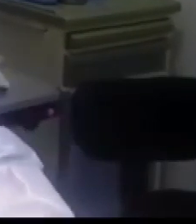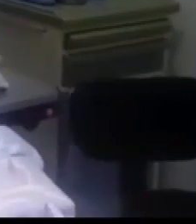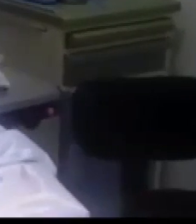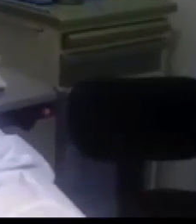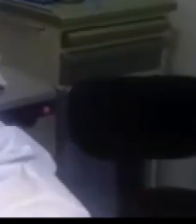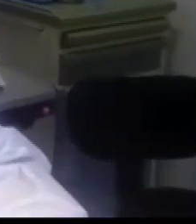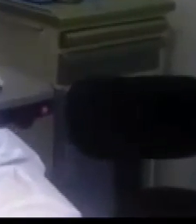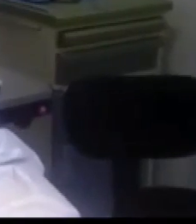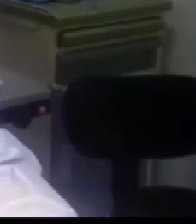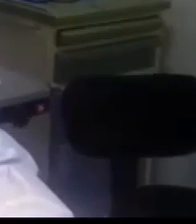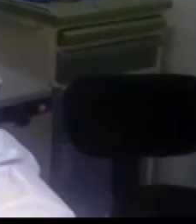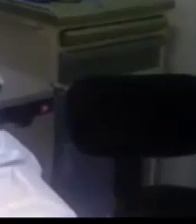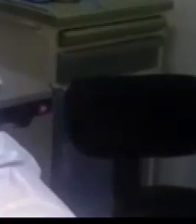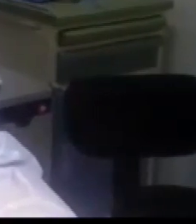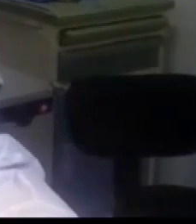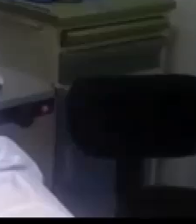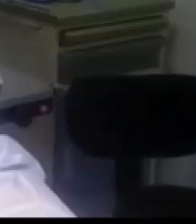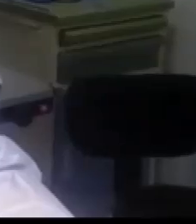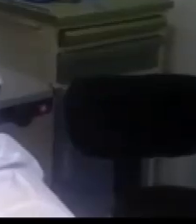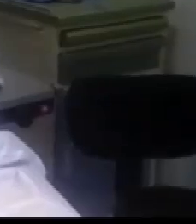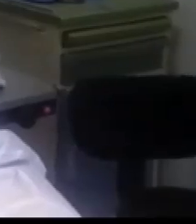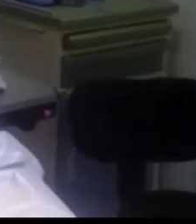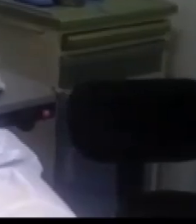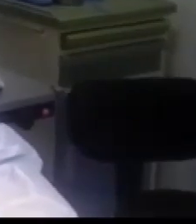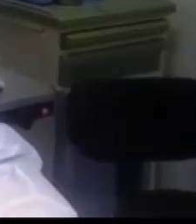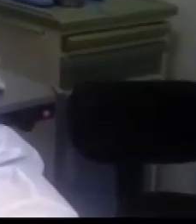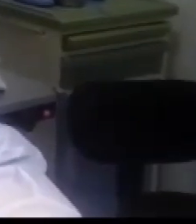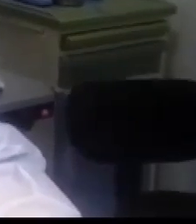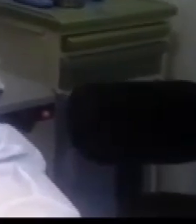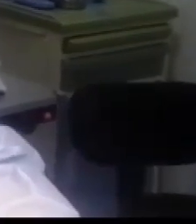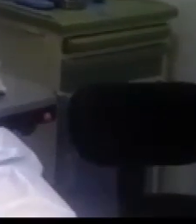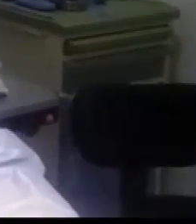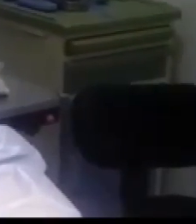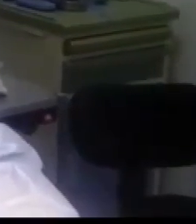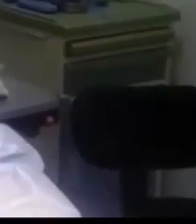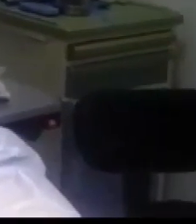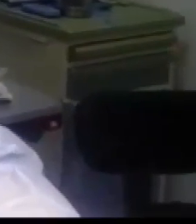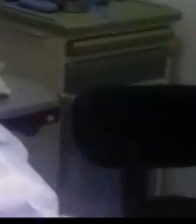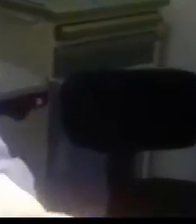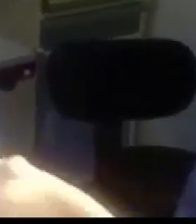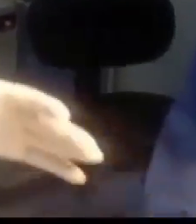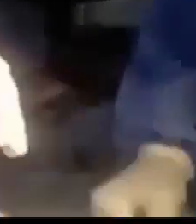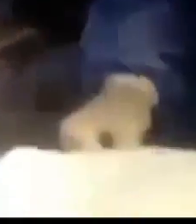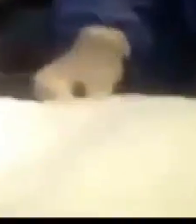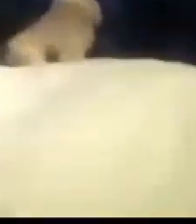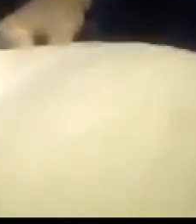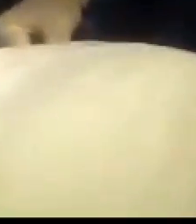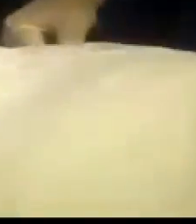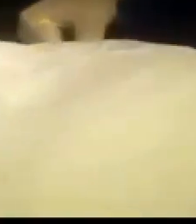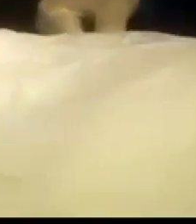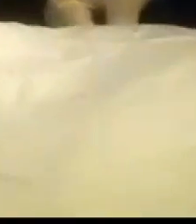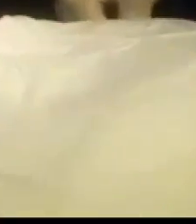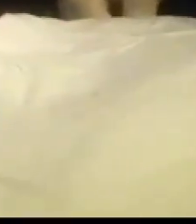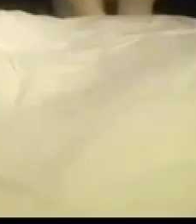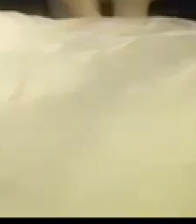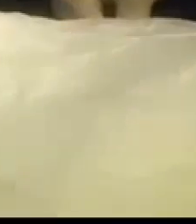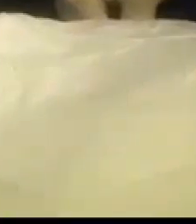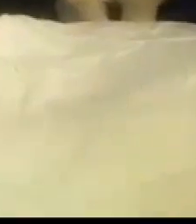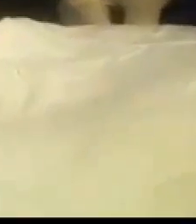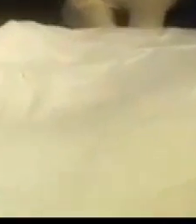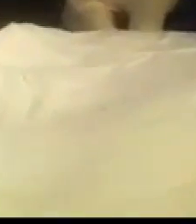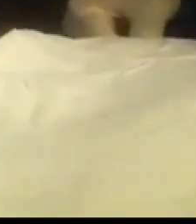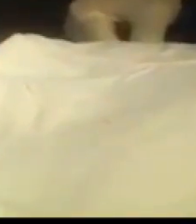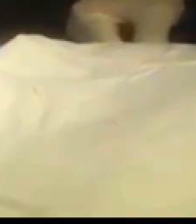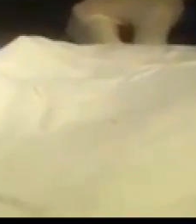Buenos días, hoy vamos a ver un procedimiento denominado bichectomía. La bichectomía consiste en retirar las bolsitas de bichat,